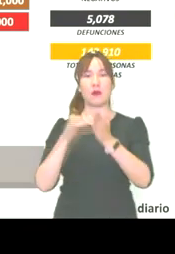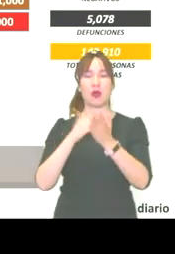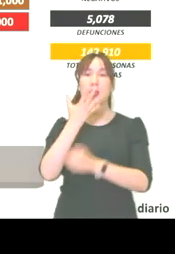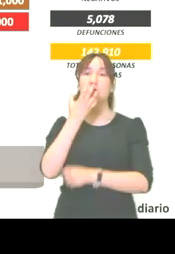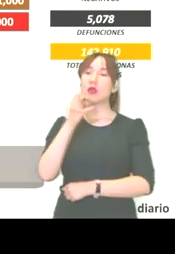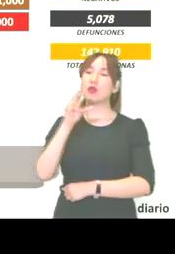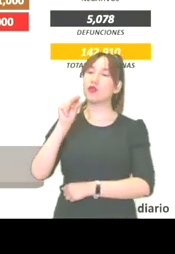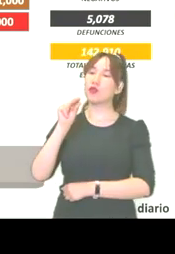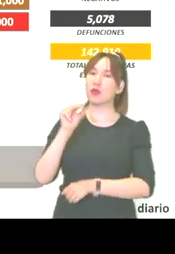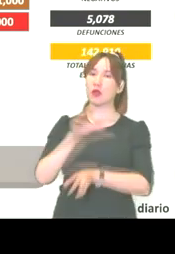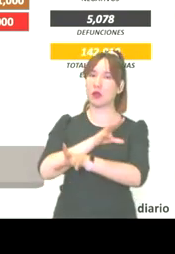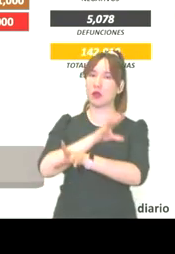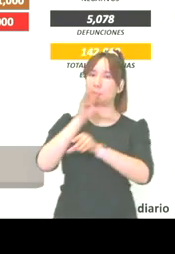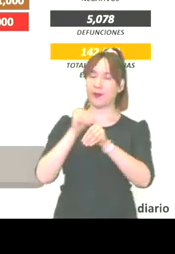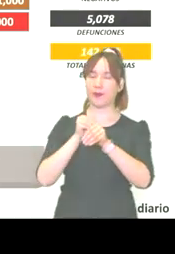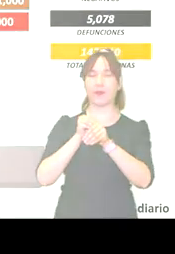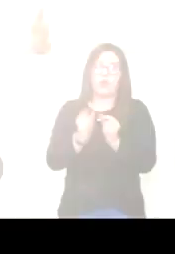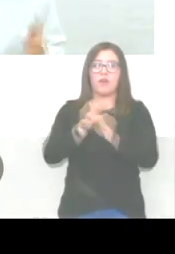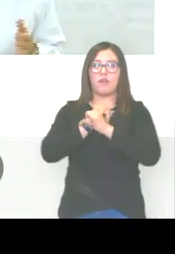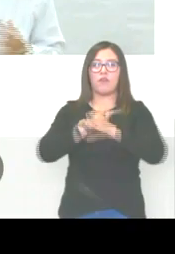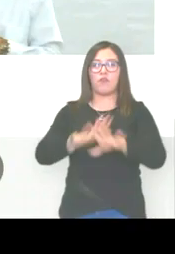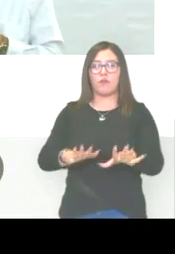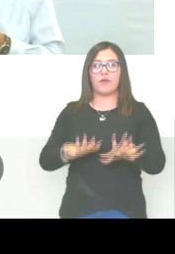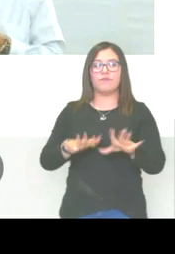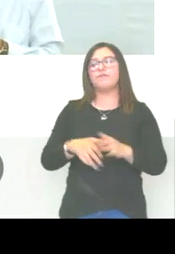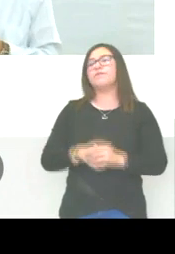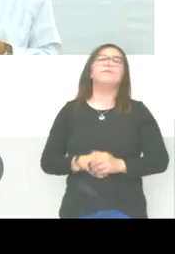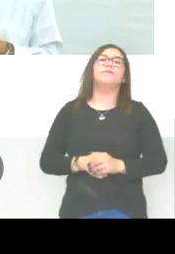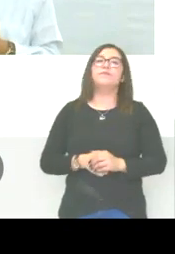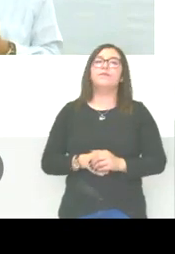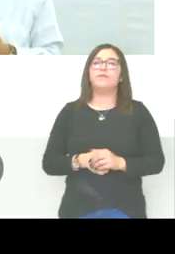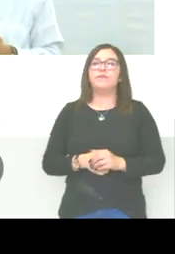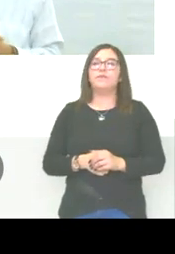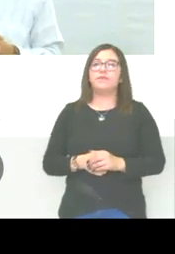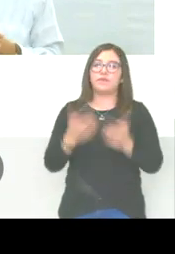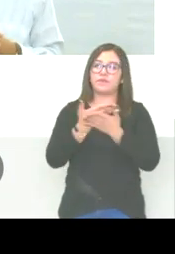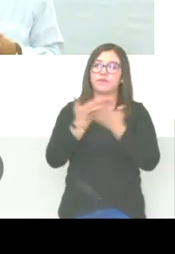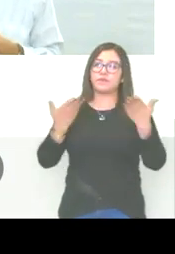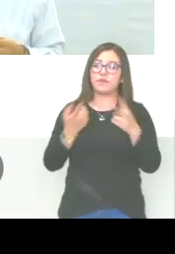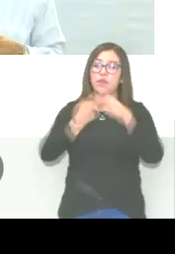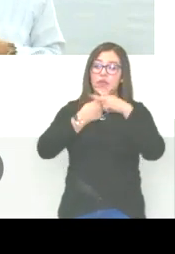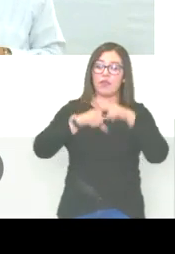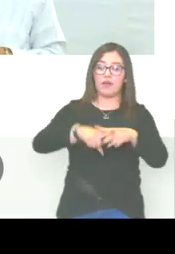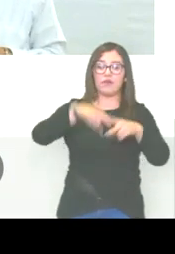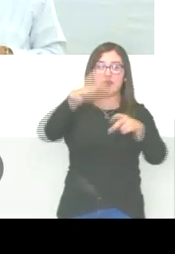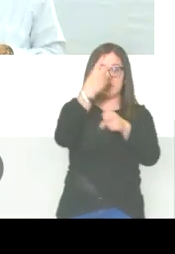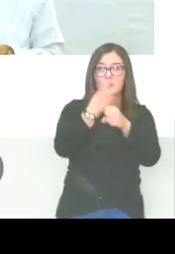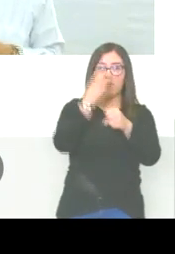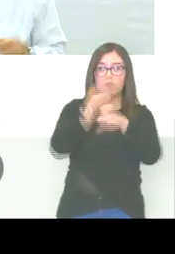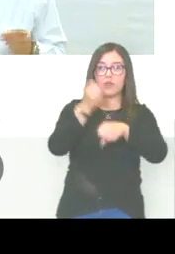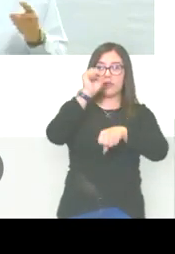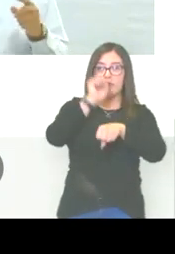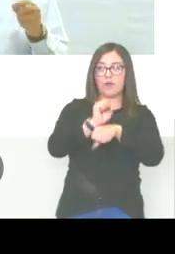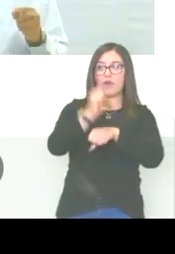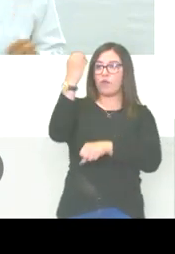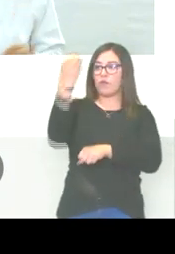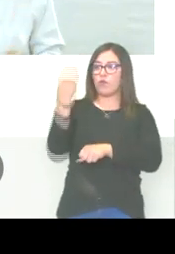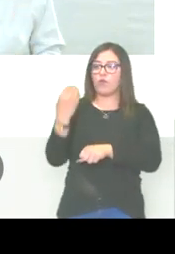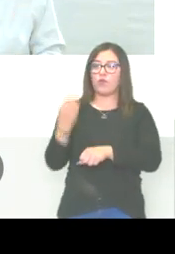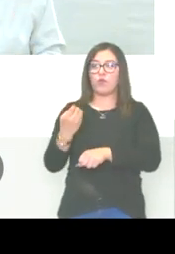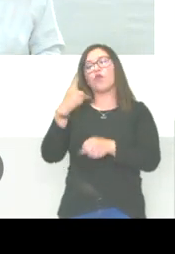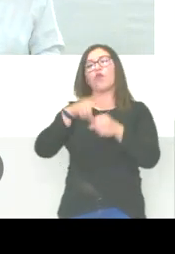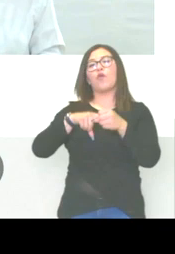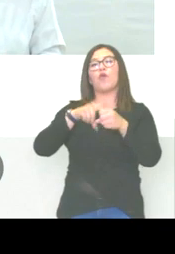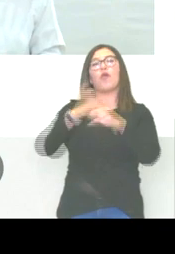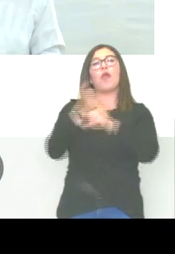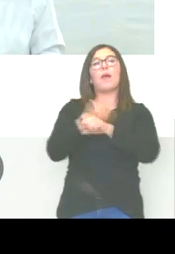59.580 de forma acumulada. Estamos iniciando la segunda semana de semáforo amarillo,